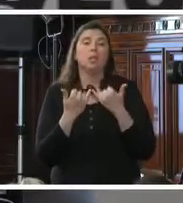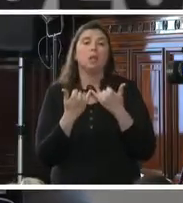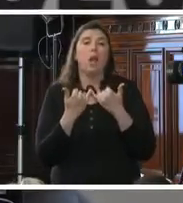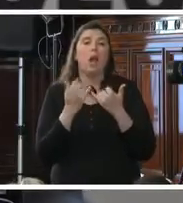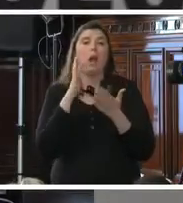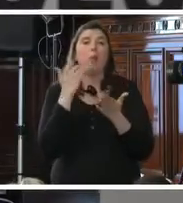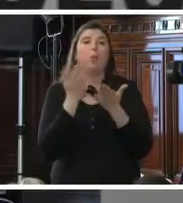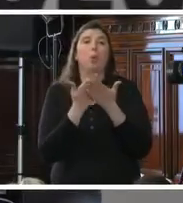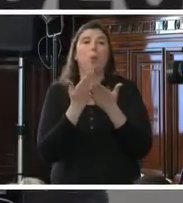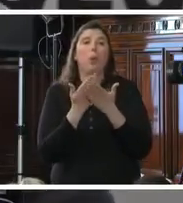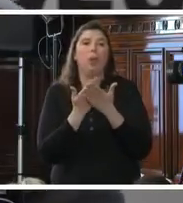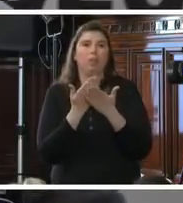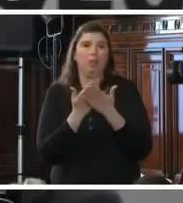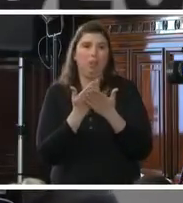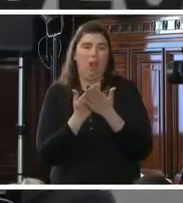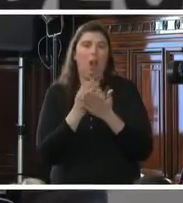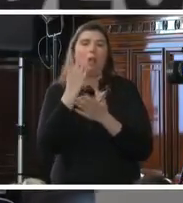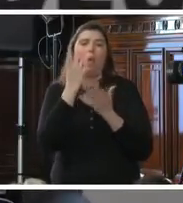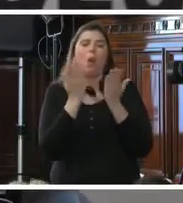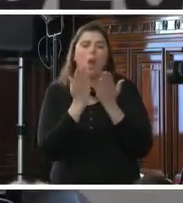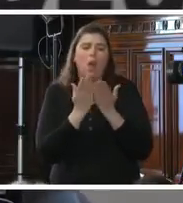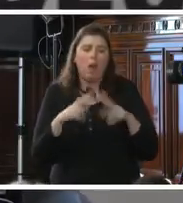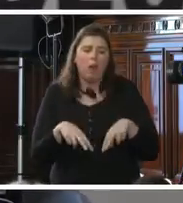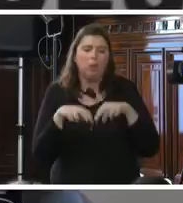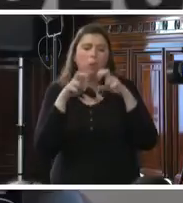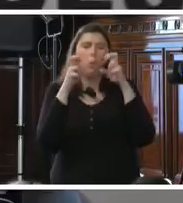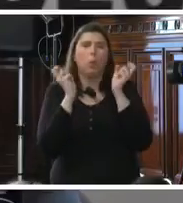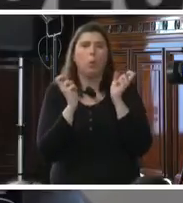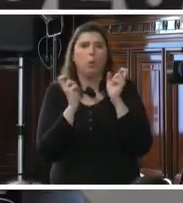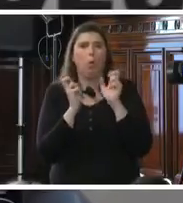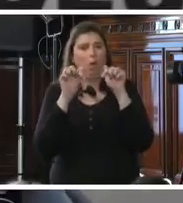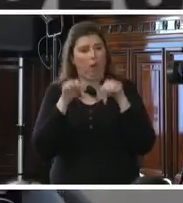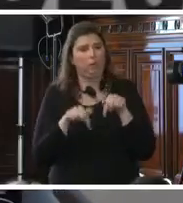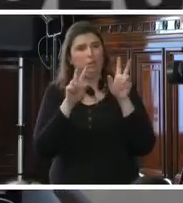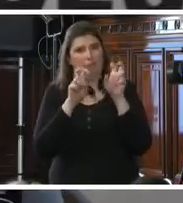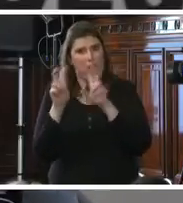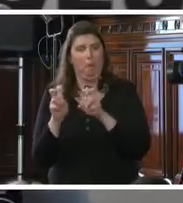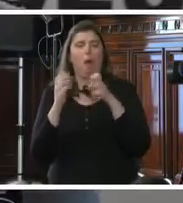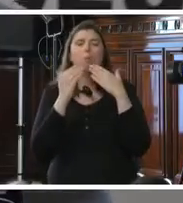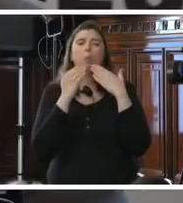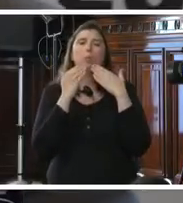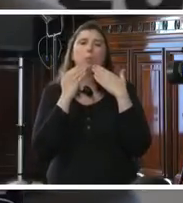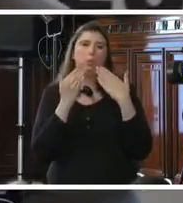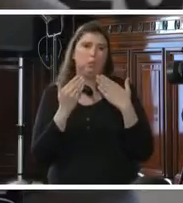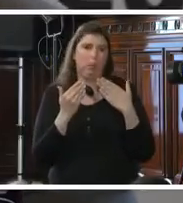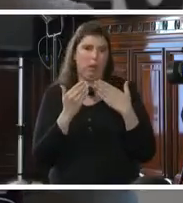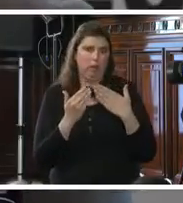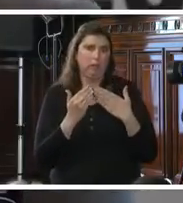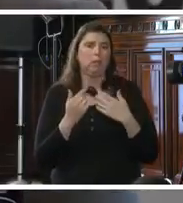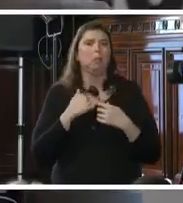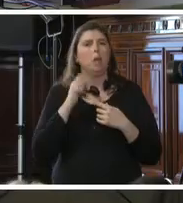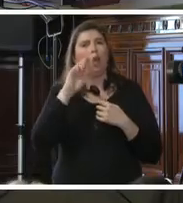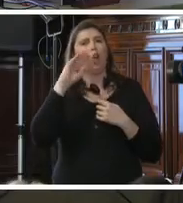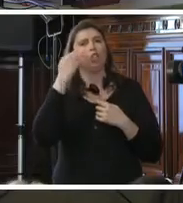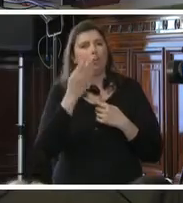la propuesta de un estudio en esta materia. Muchísimas gracias y mi